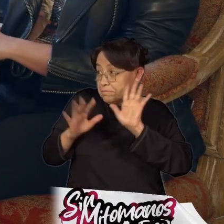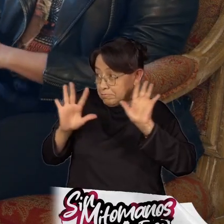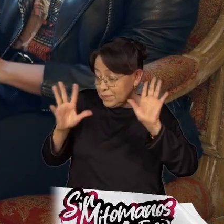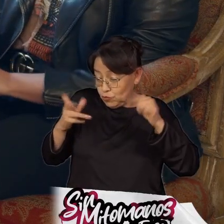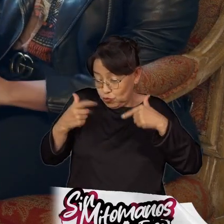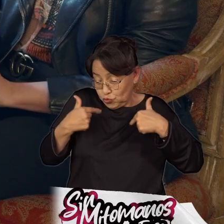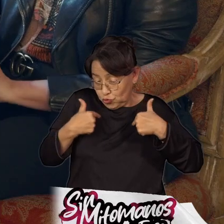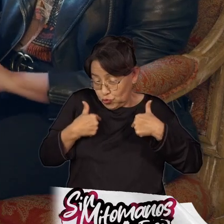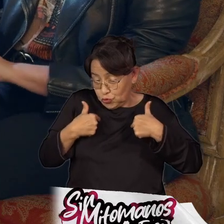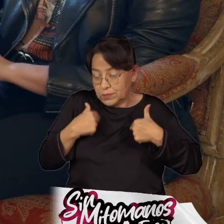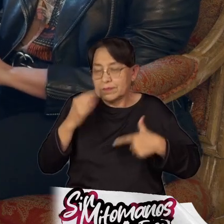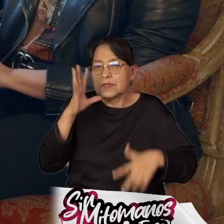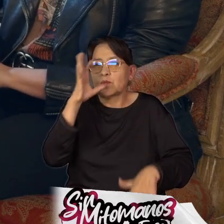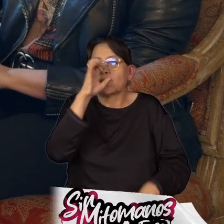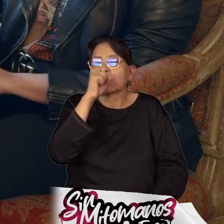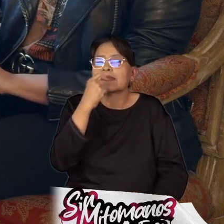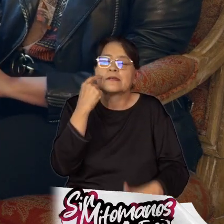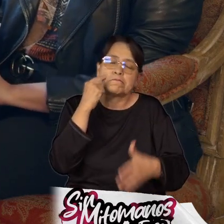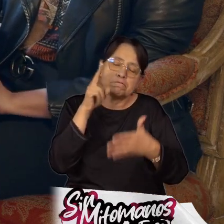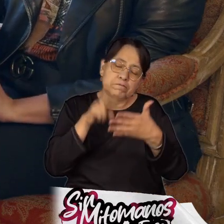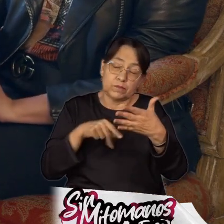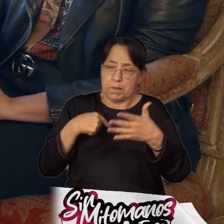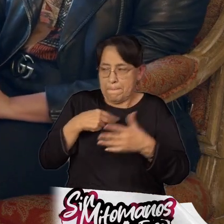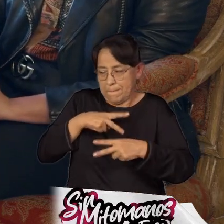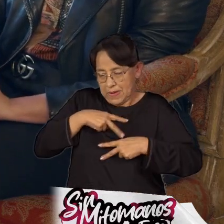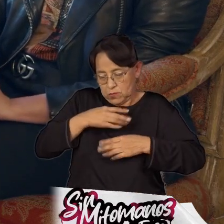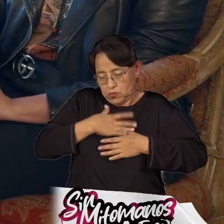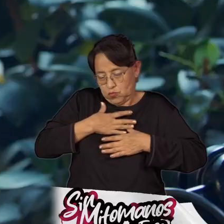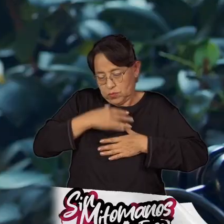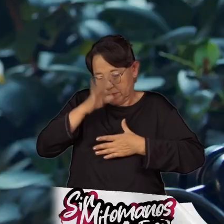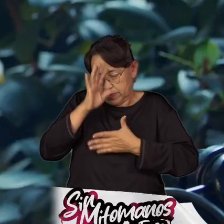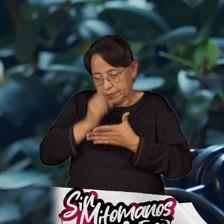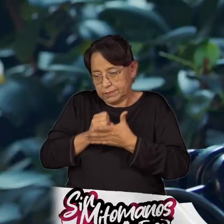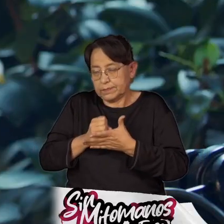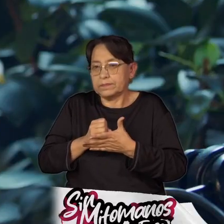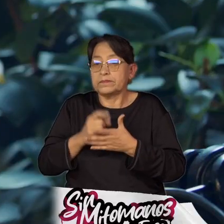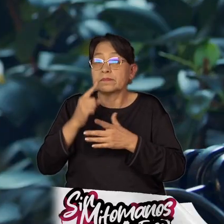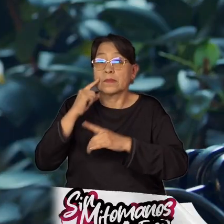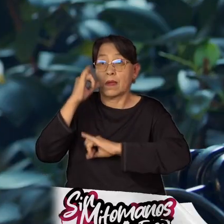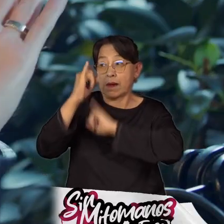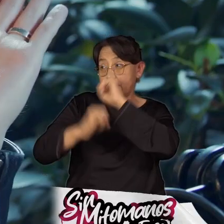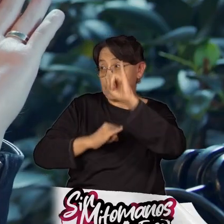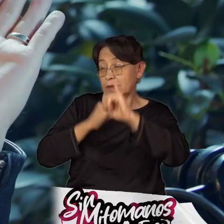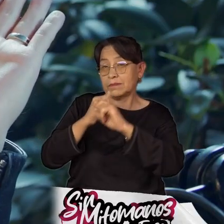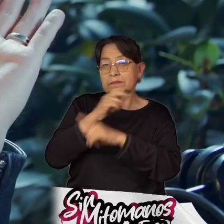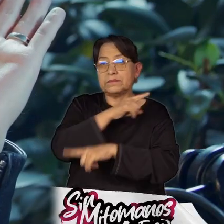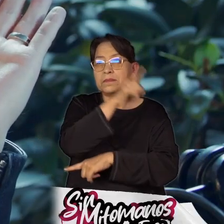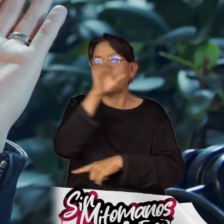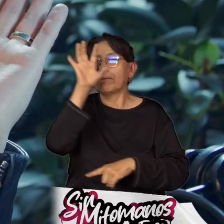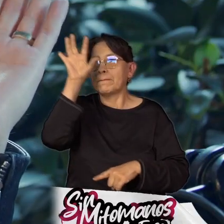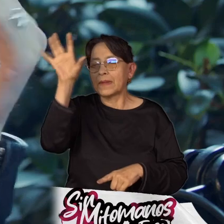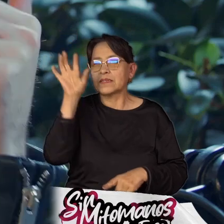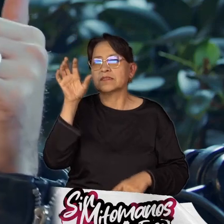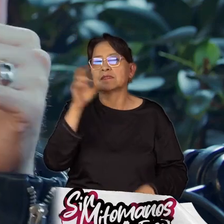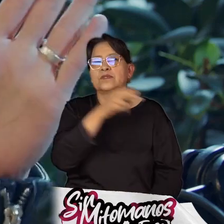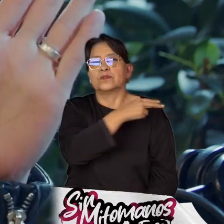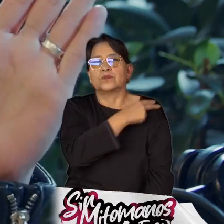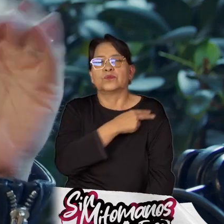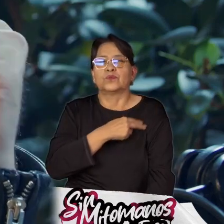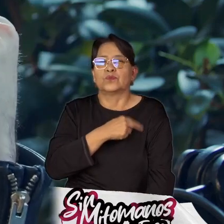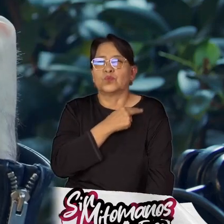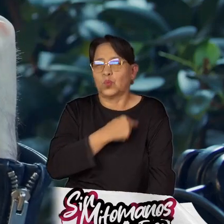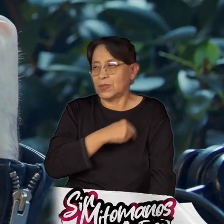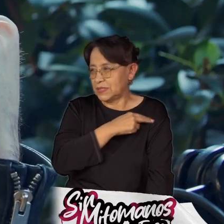tema? Yo con todo esto me he dado cuenta, ¿sabes qué? Algo muy personal. Si uno mira, por ejemplo, a nivel internacional, países como